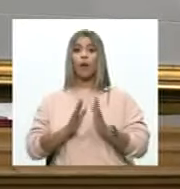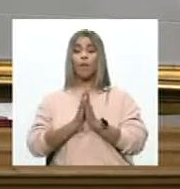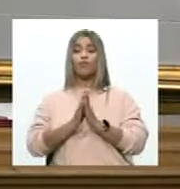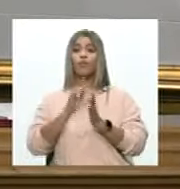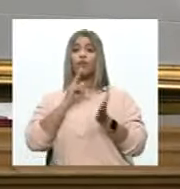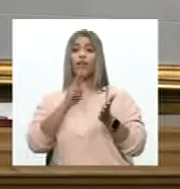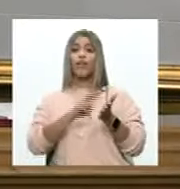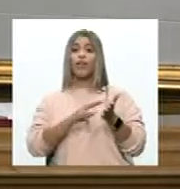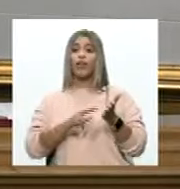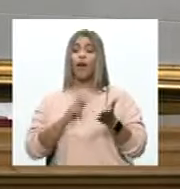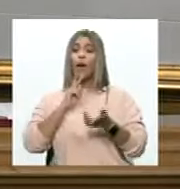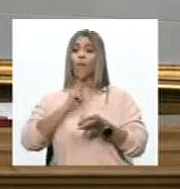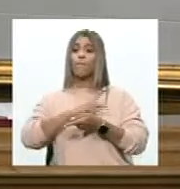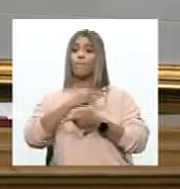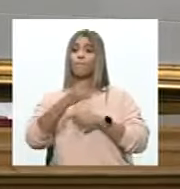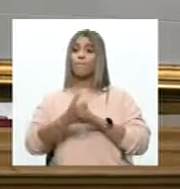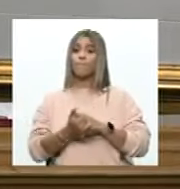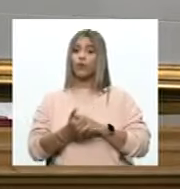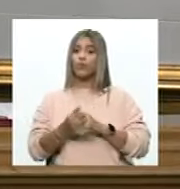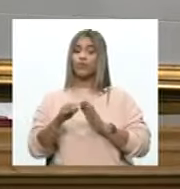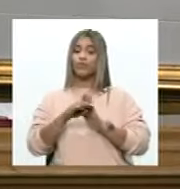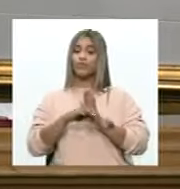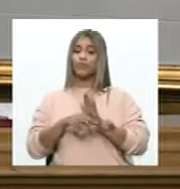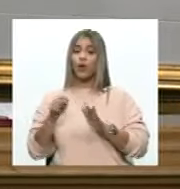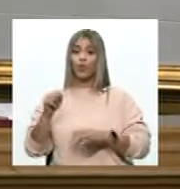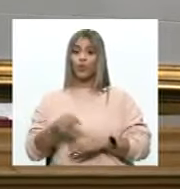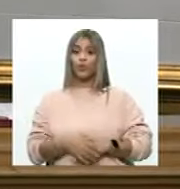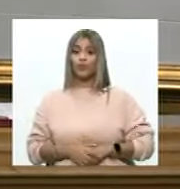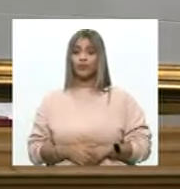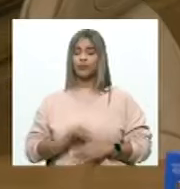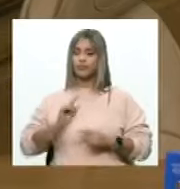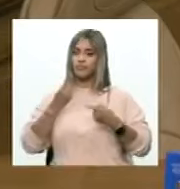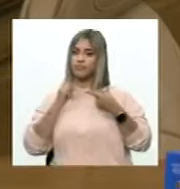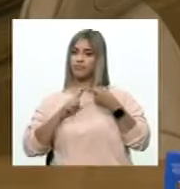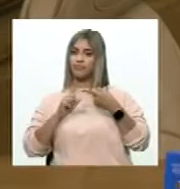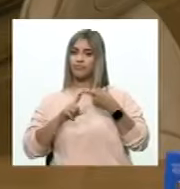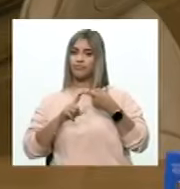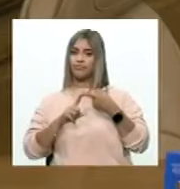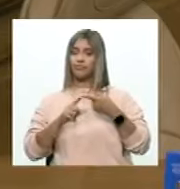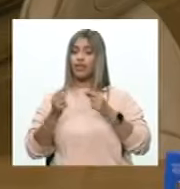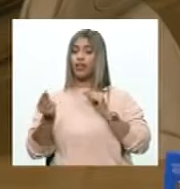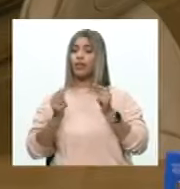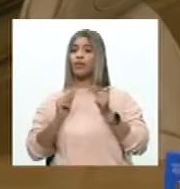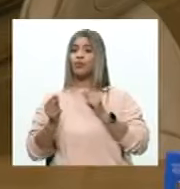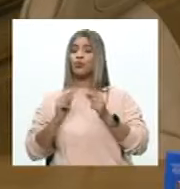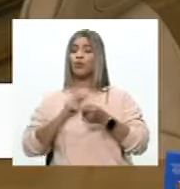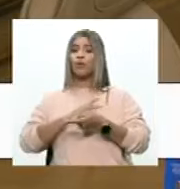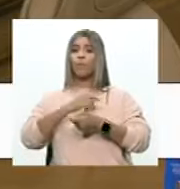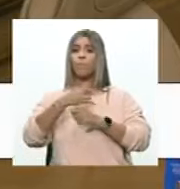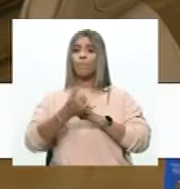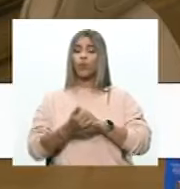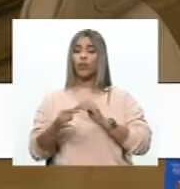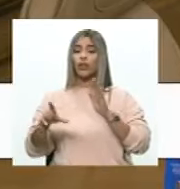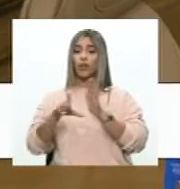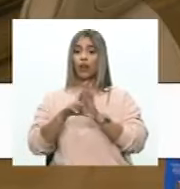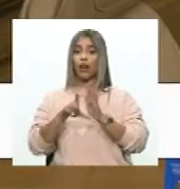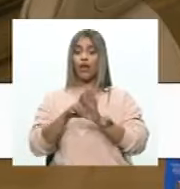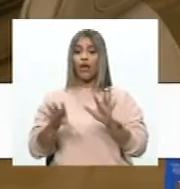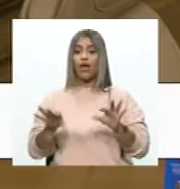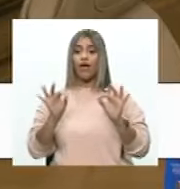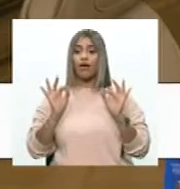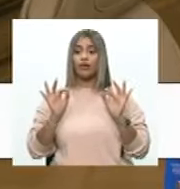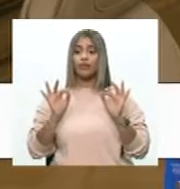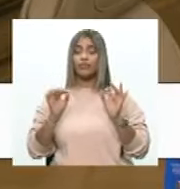lectura al proyecto de orden del día de hoy. Primero, primera discusión del proyecto de ley especial